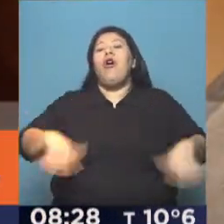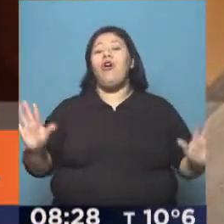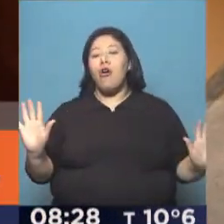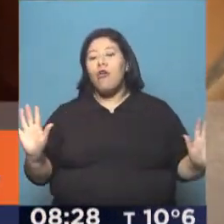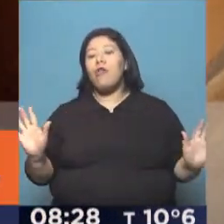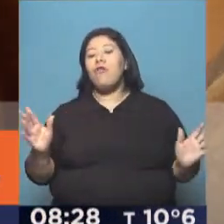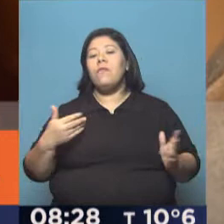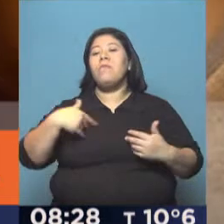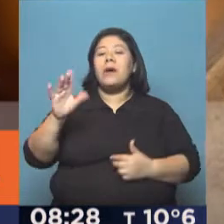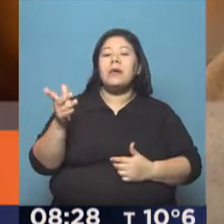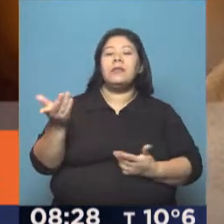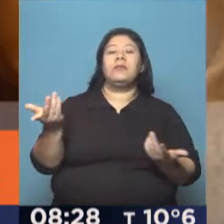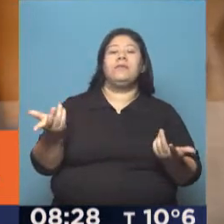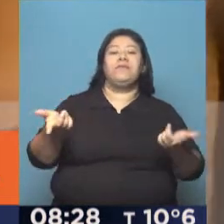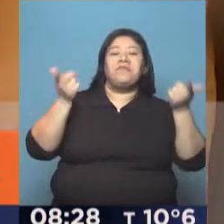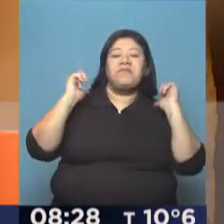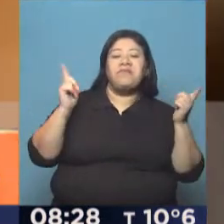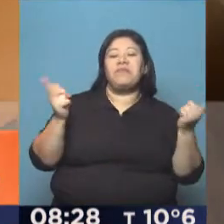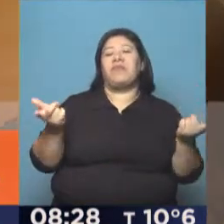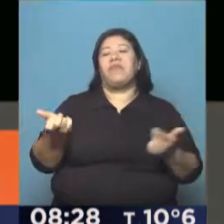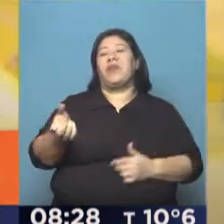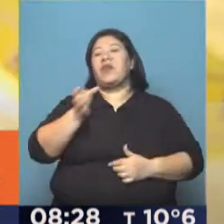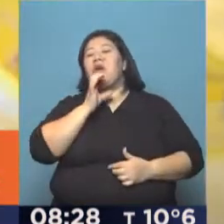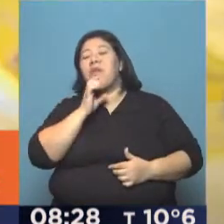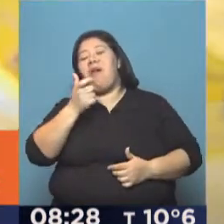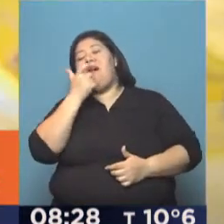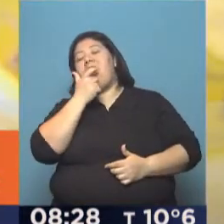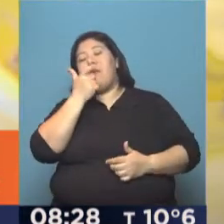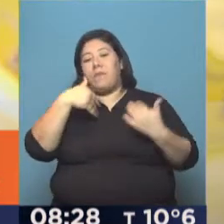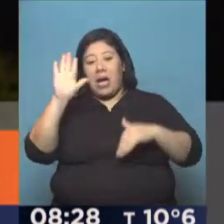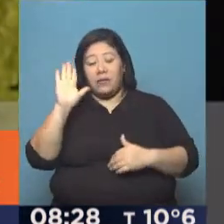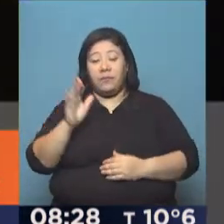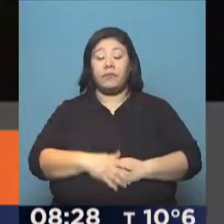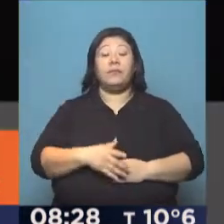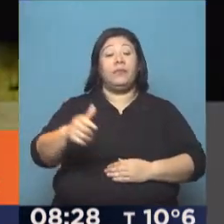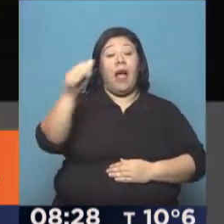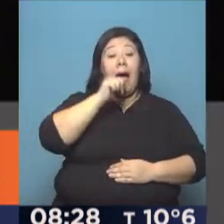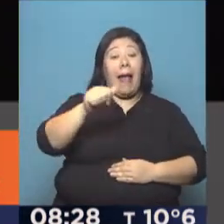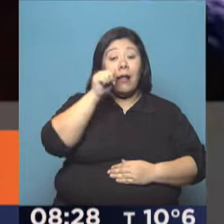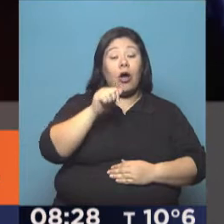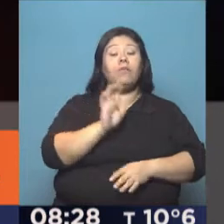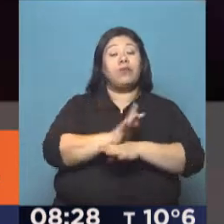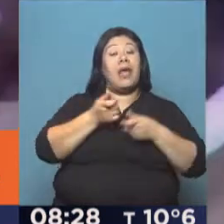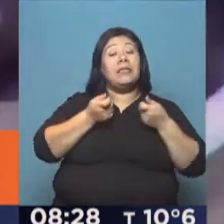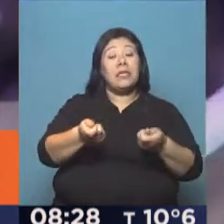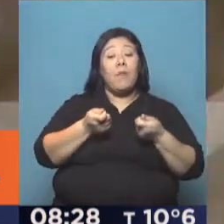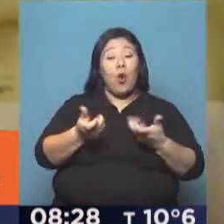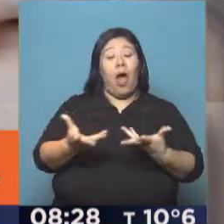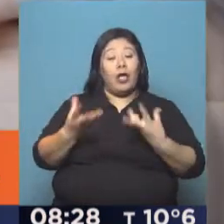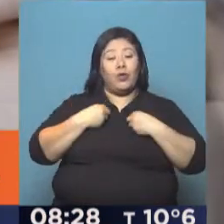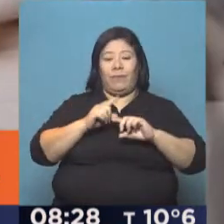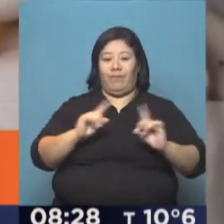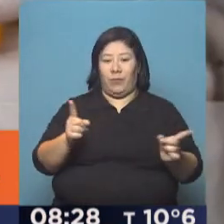estallado con tus amigos, quizás todo te causa más gracia. Pero el alcohol no es un estimulante, todo lo